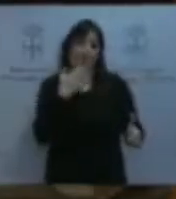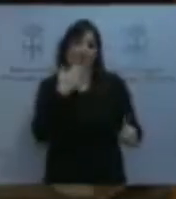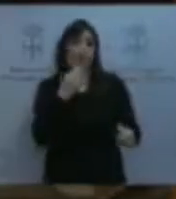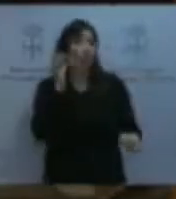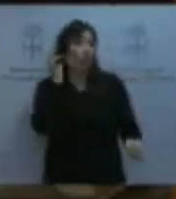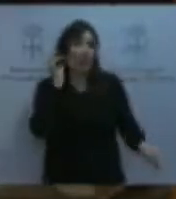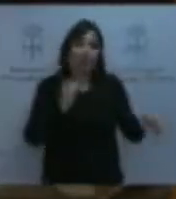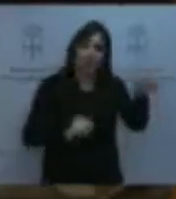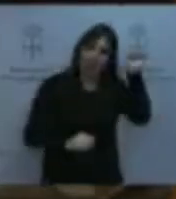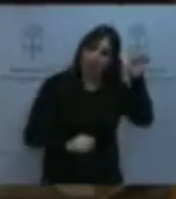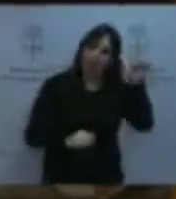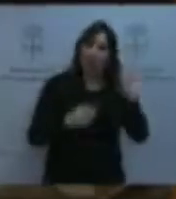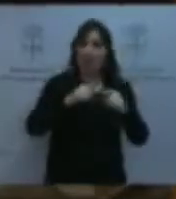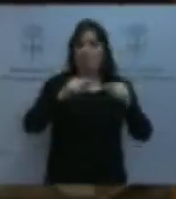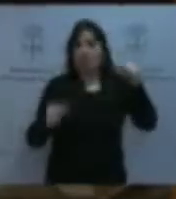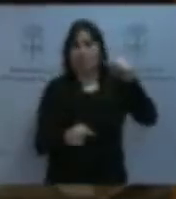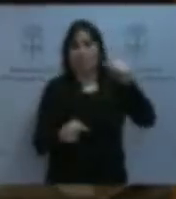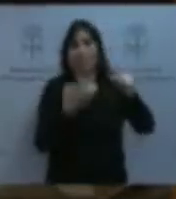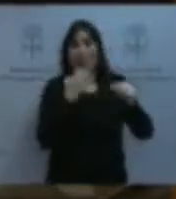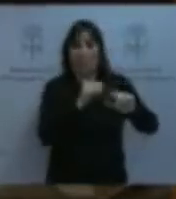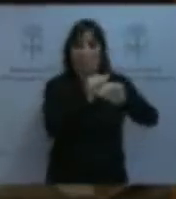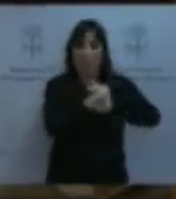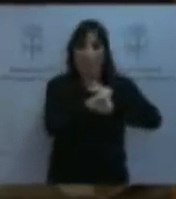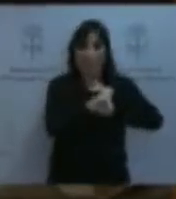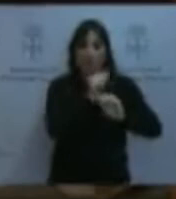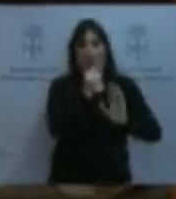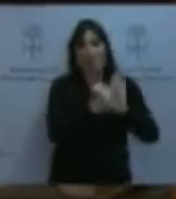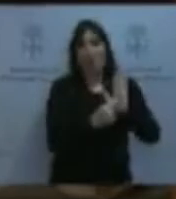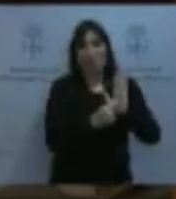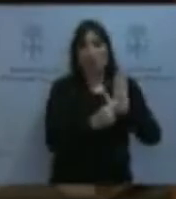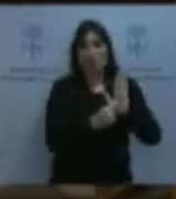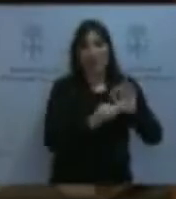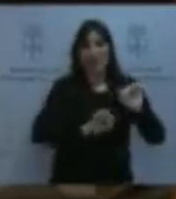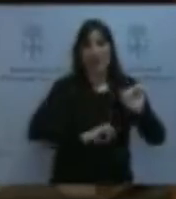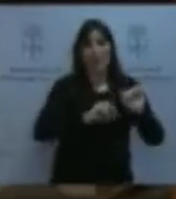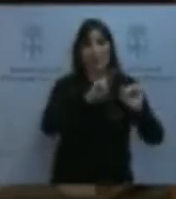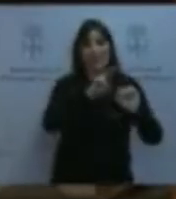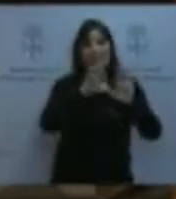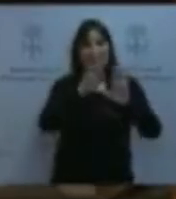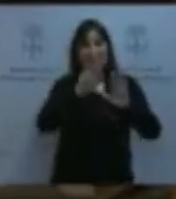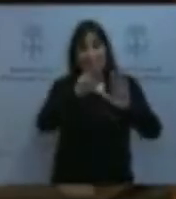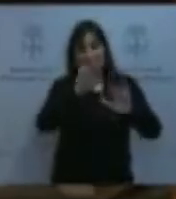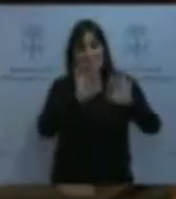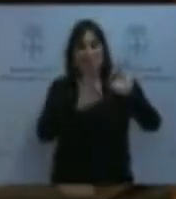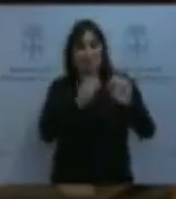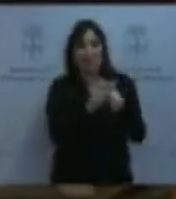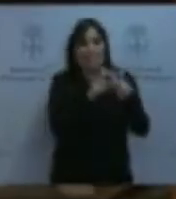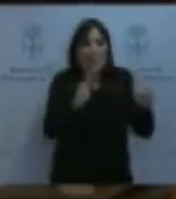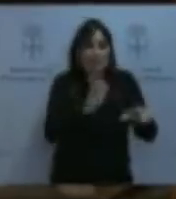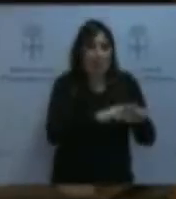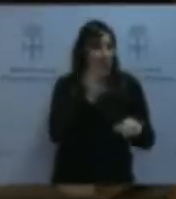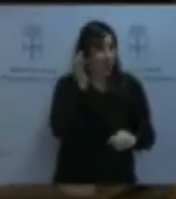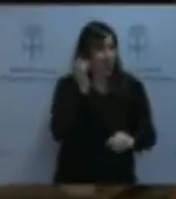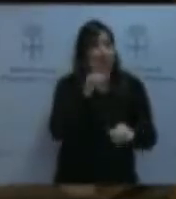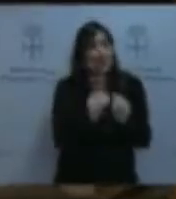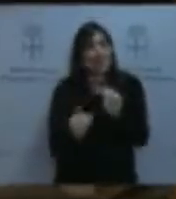enero recaen en un 70% de su incremento en las espaldas de las mujeres. Pero también aumentan en términos territoriales, y no le estoy